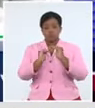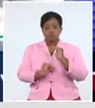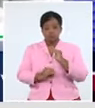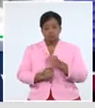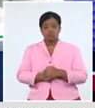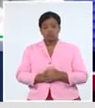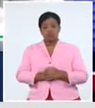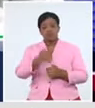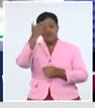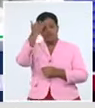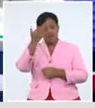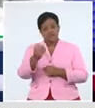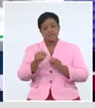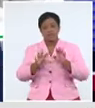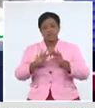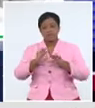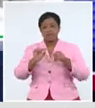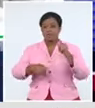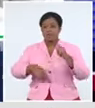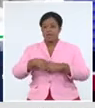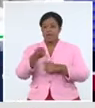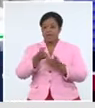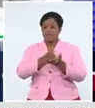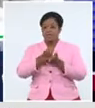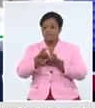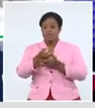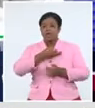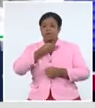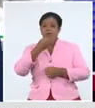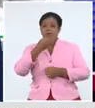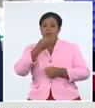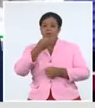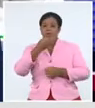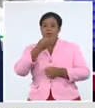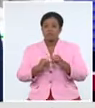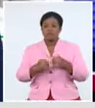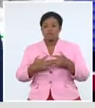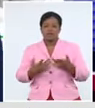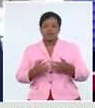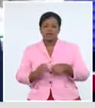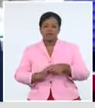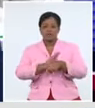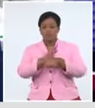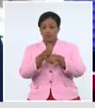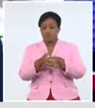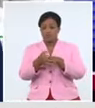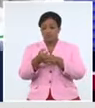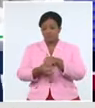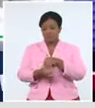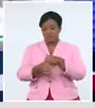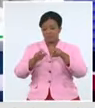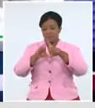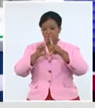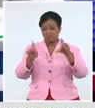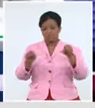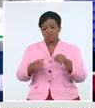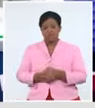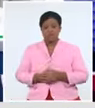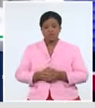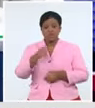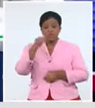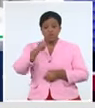gracias, lo esperamos mañana entonces para seguir conociendo otros datos sobre el comportamiento de la enfermedad en la nación. Cuba confirma